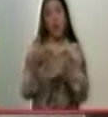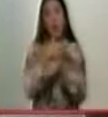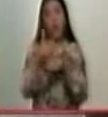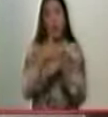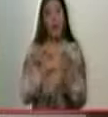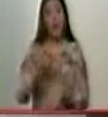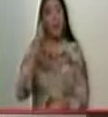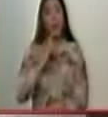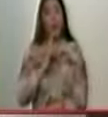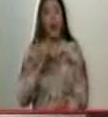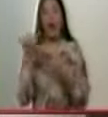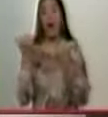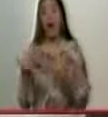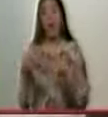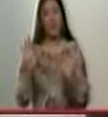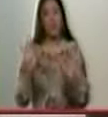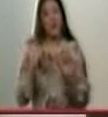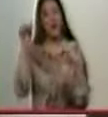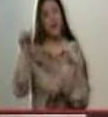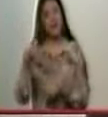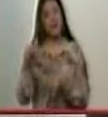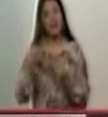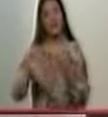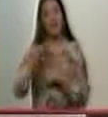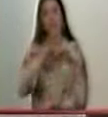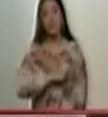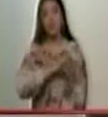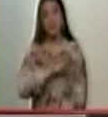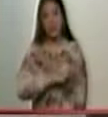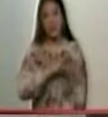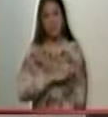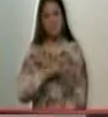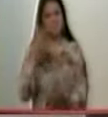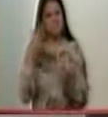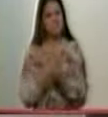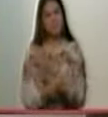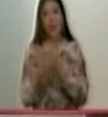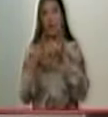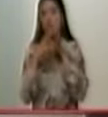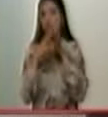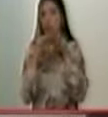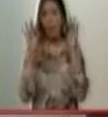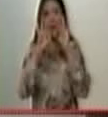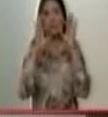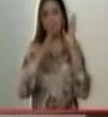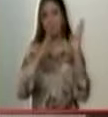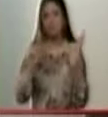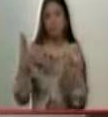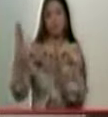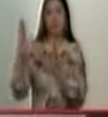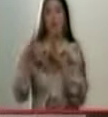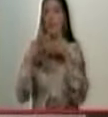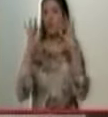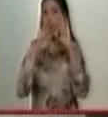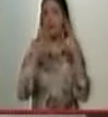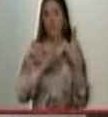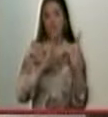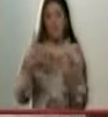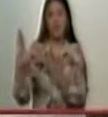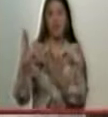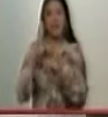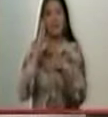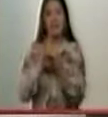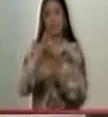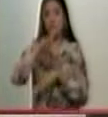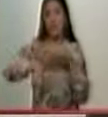bolivariano en esta área, justamente el área social. Esto es para que toda la estructura, va dirigido a toda la estructura de